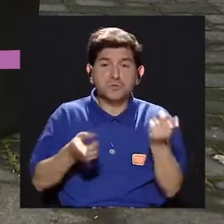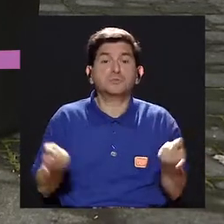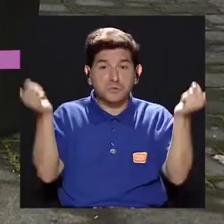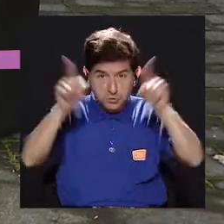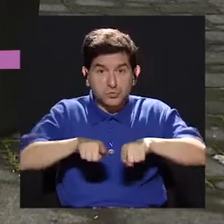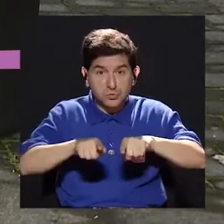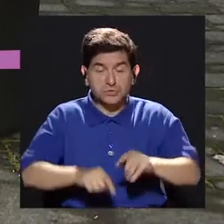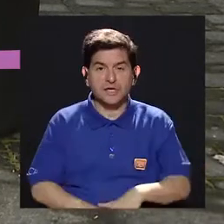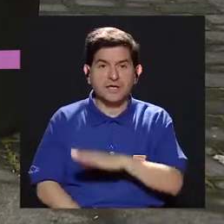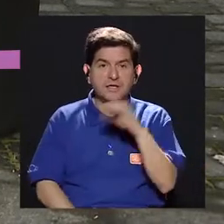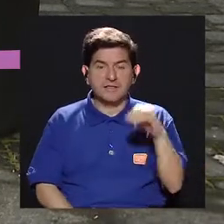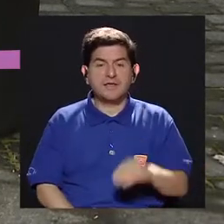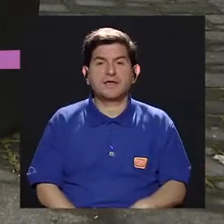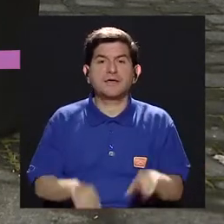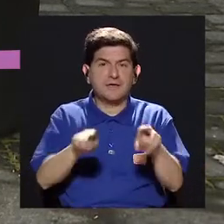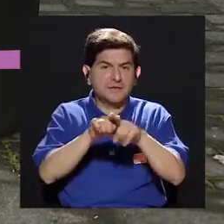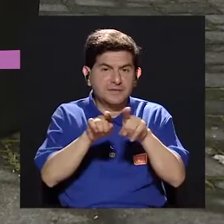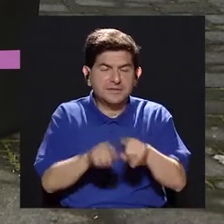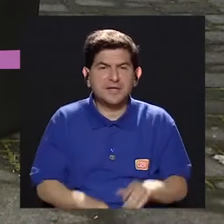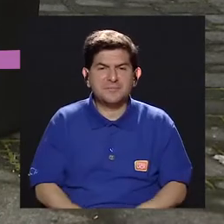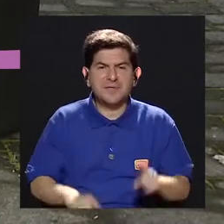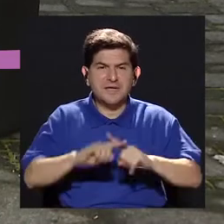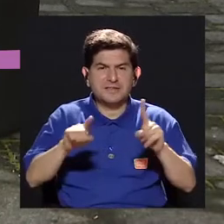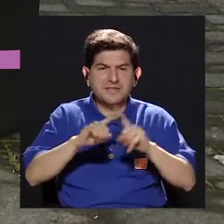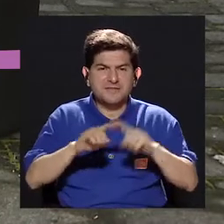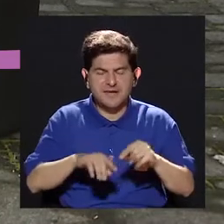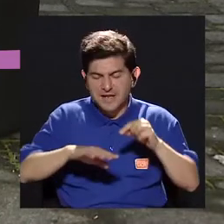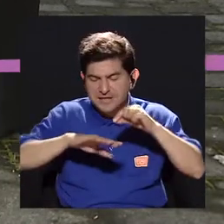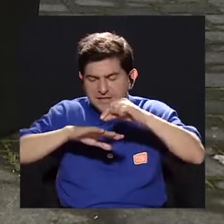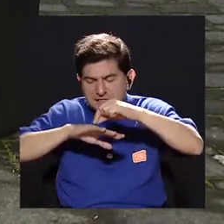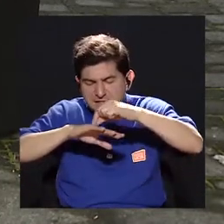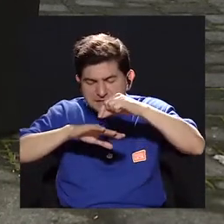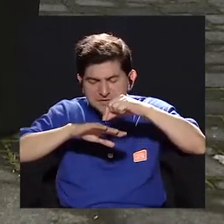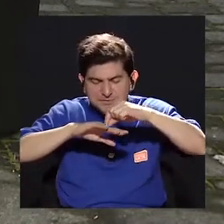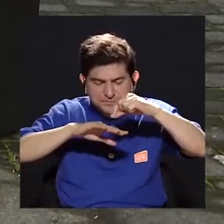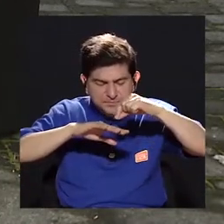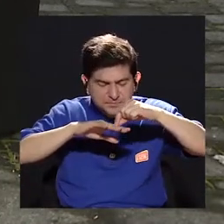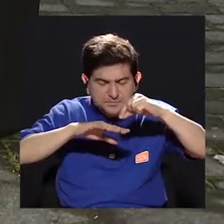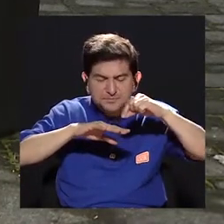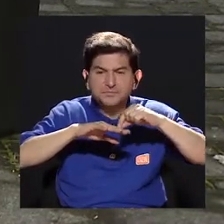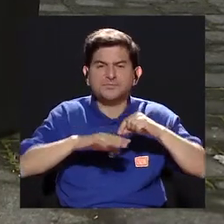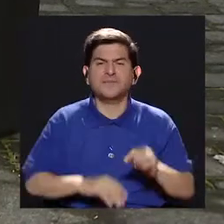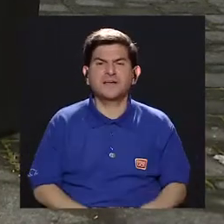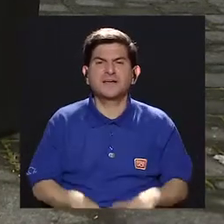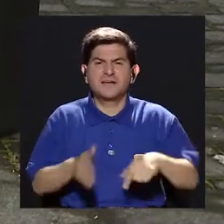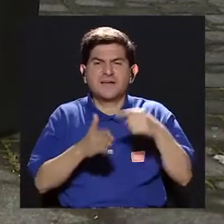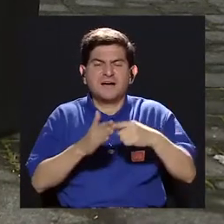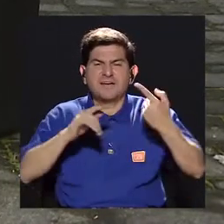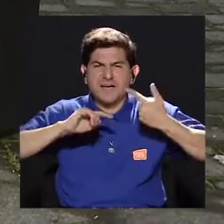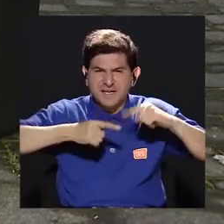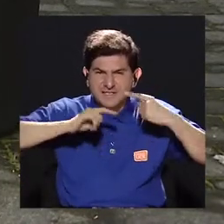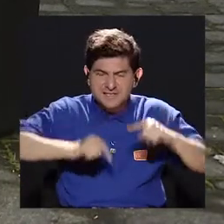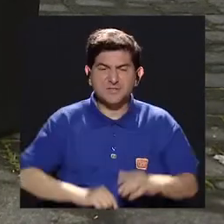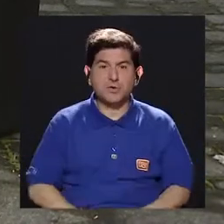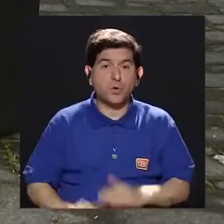hay. Y tenemos lo que son los callos, las callosidades, que generan bastante dolor. El grupo de la población